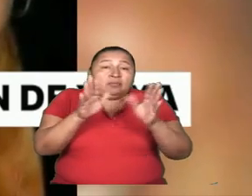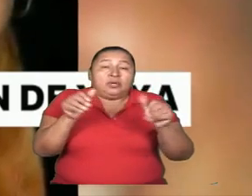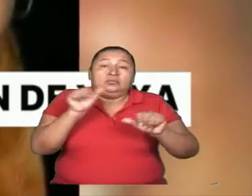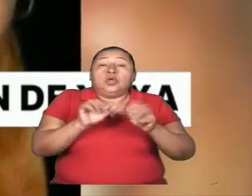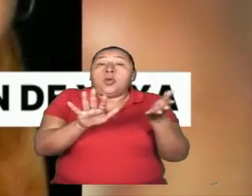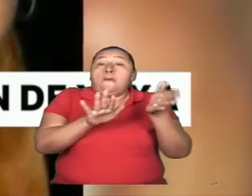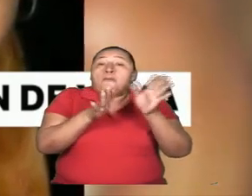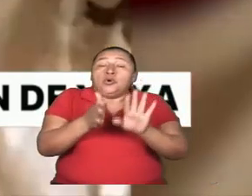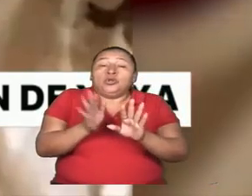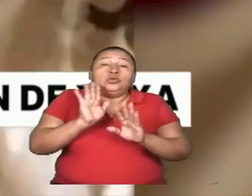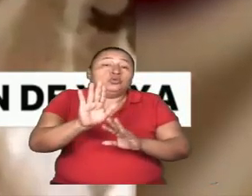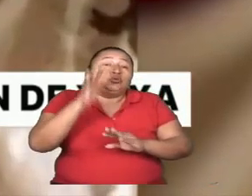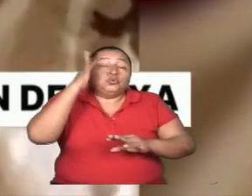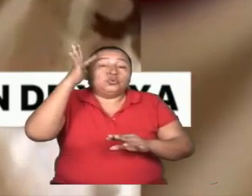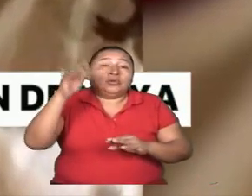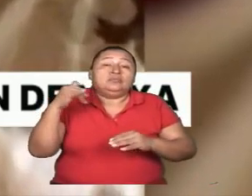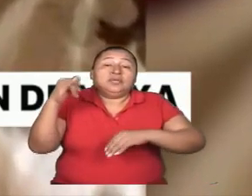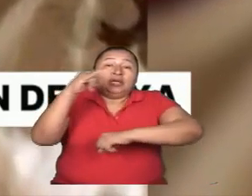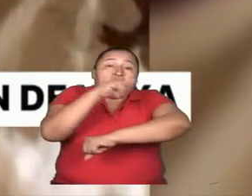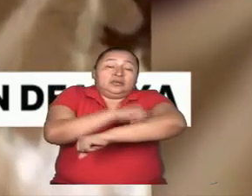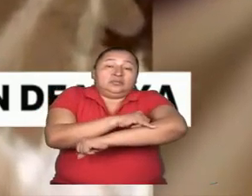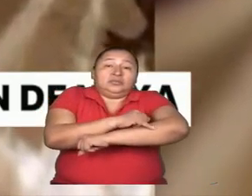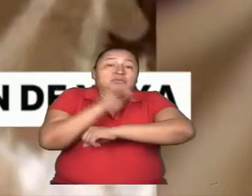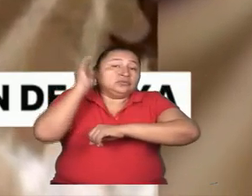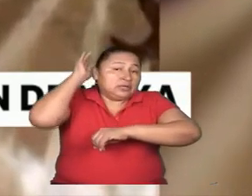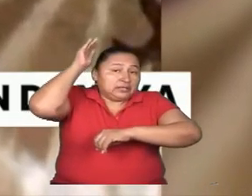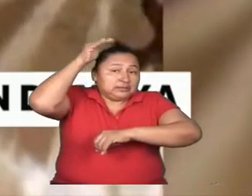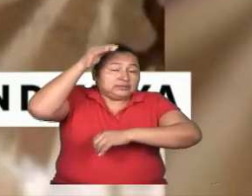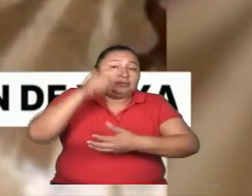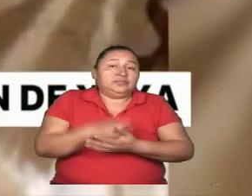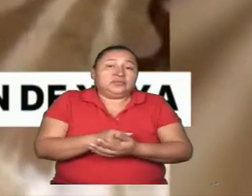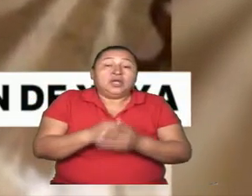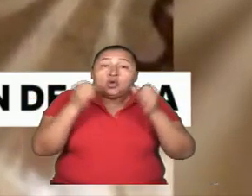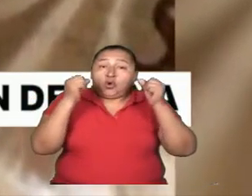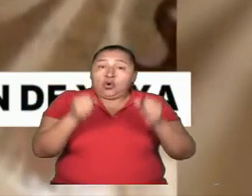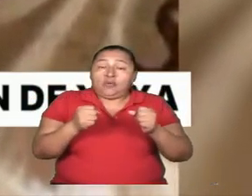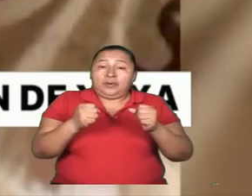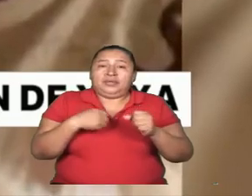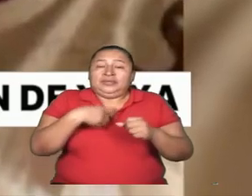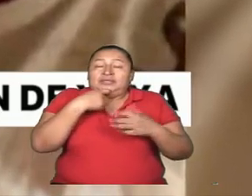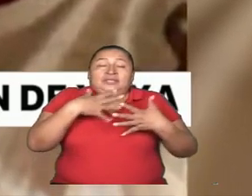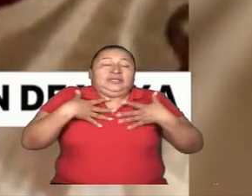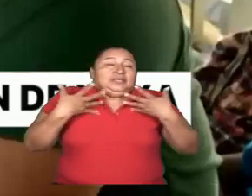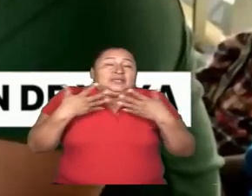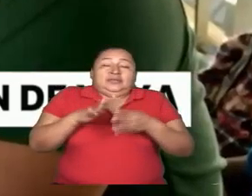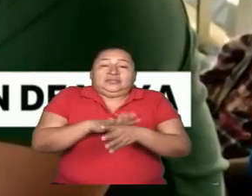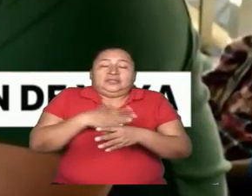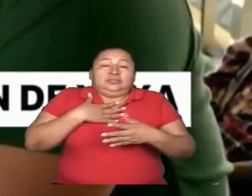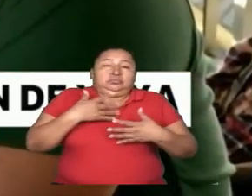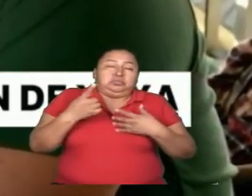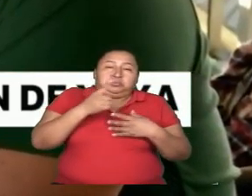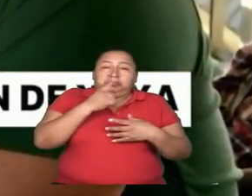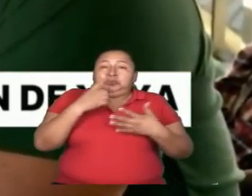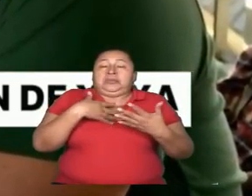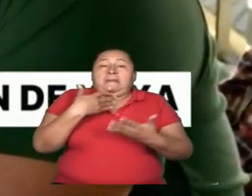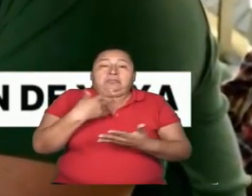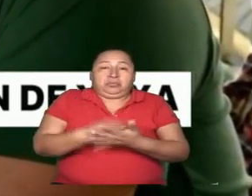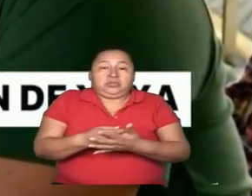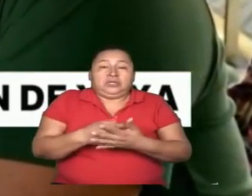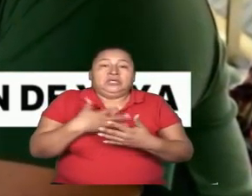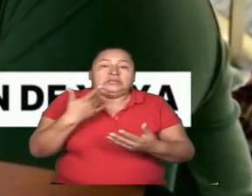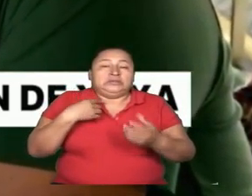tras cumplir su sueño en el aeropuerto de Buenos Aires. El hombre, visiblemente emocionado, se descompuso de la emoción y